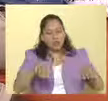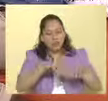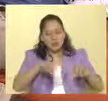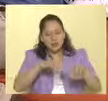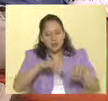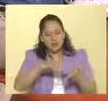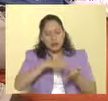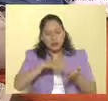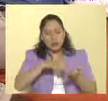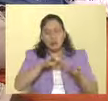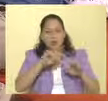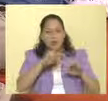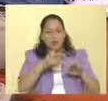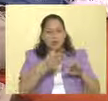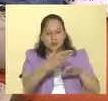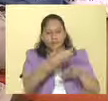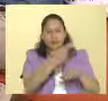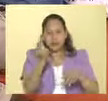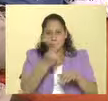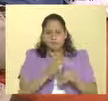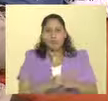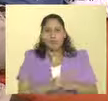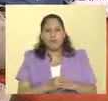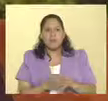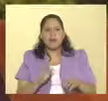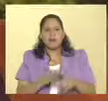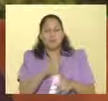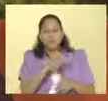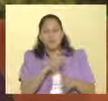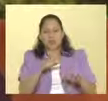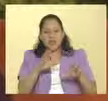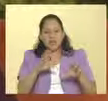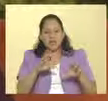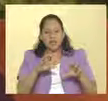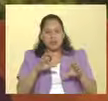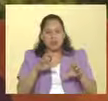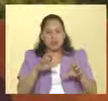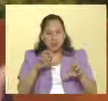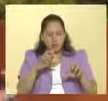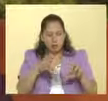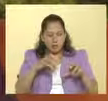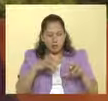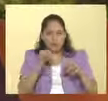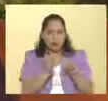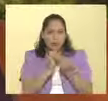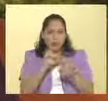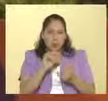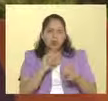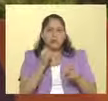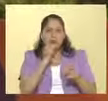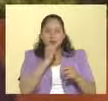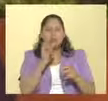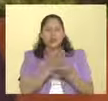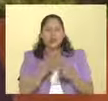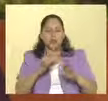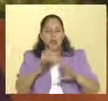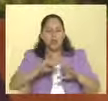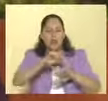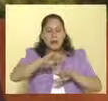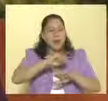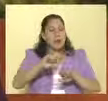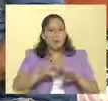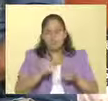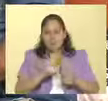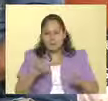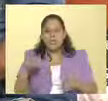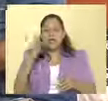mejor recortárselas. Una, porque obviamente no tienen, aunque tengan los rascadores, no es lo mismo. Lastiman, ¿no? Entonces es mejor, muy recomendable, se las limamos y no pasa